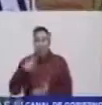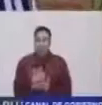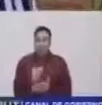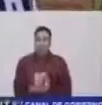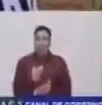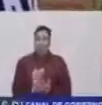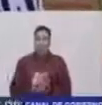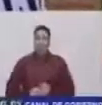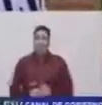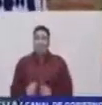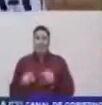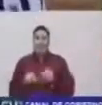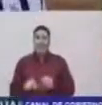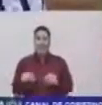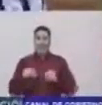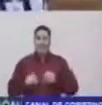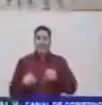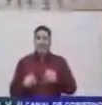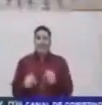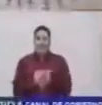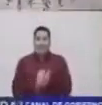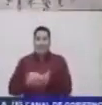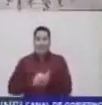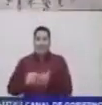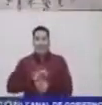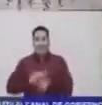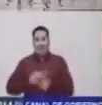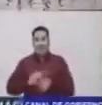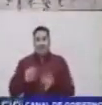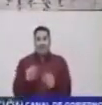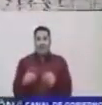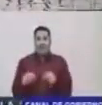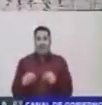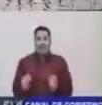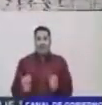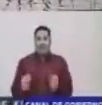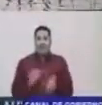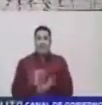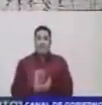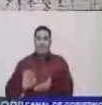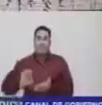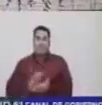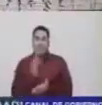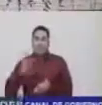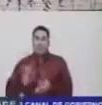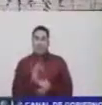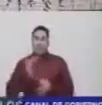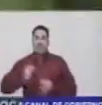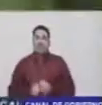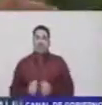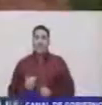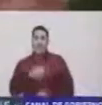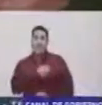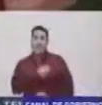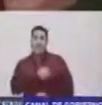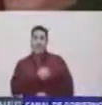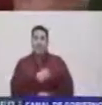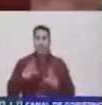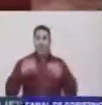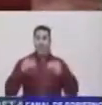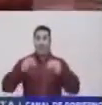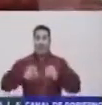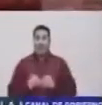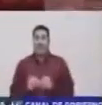vida tejiendo y también practicando otras artes. También